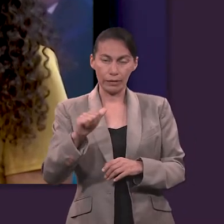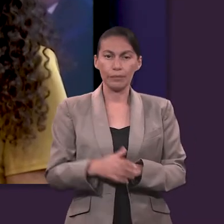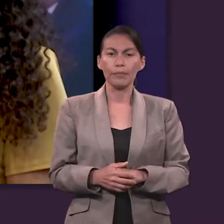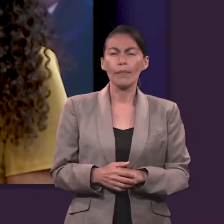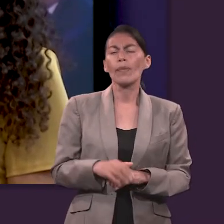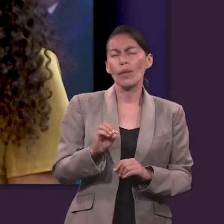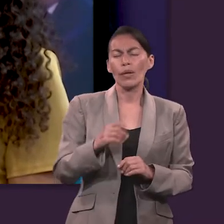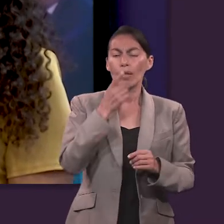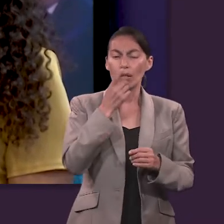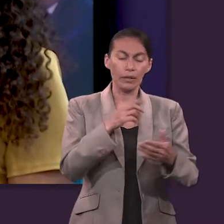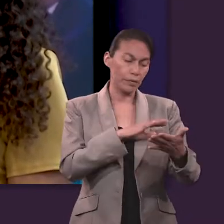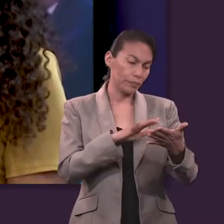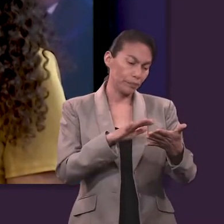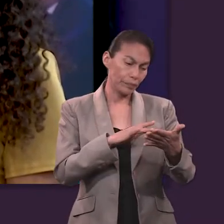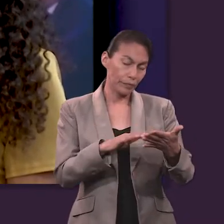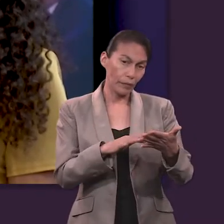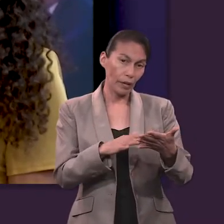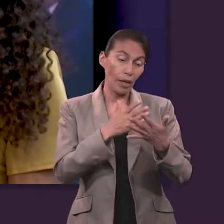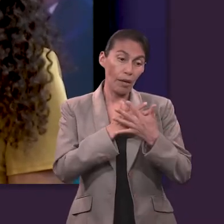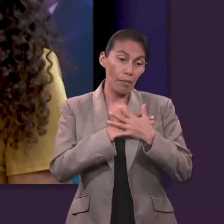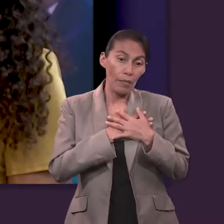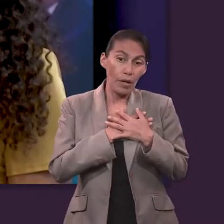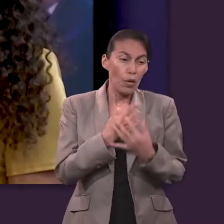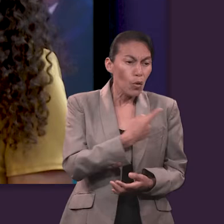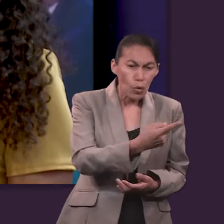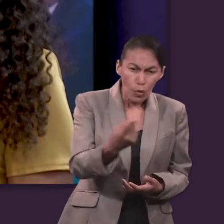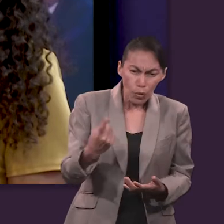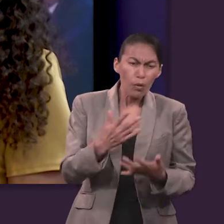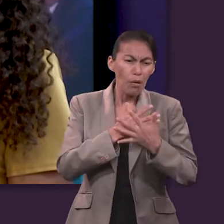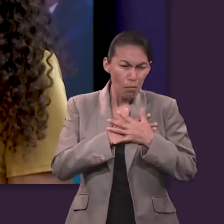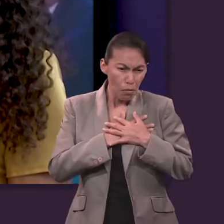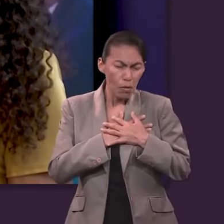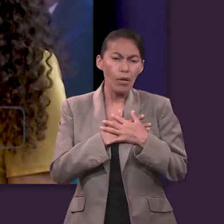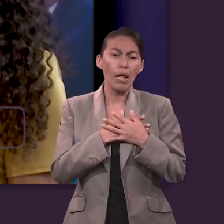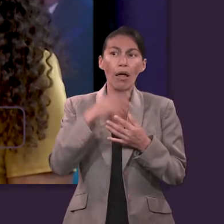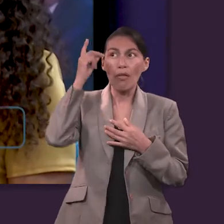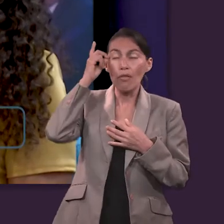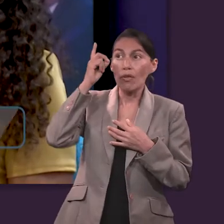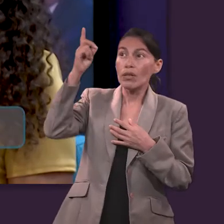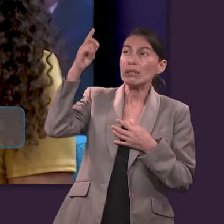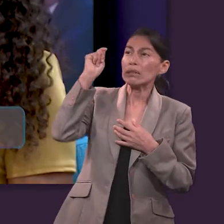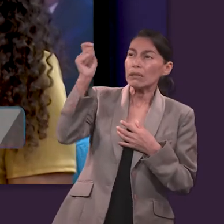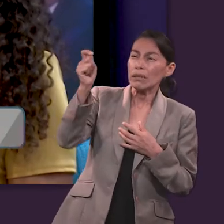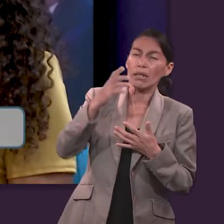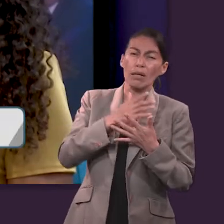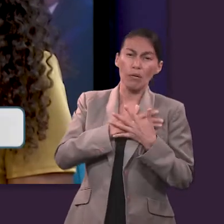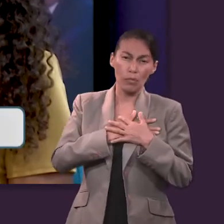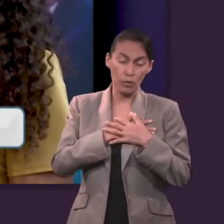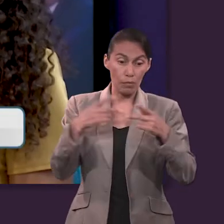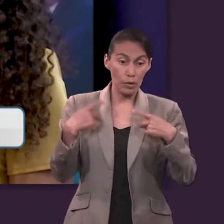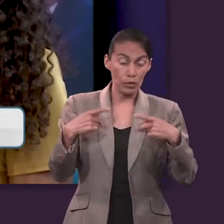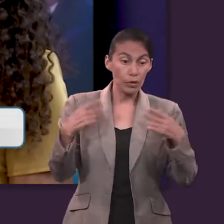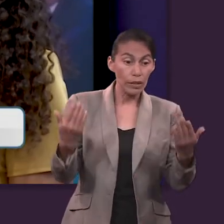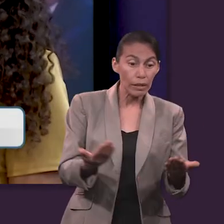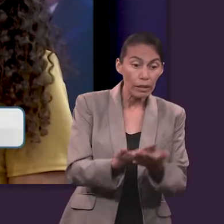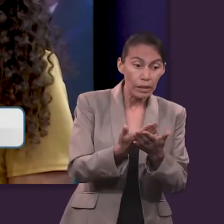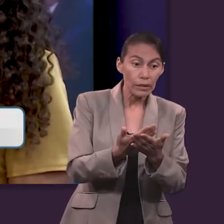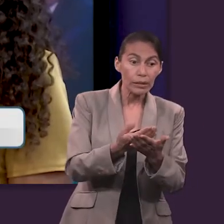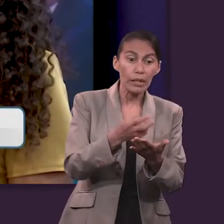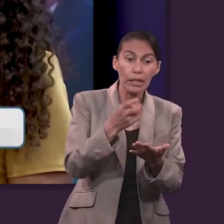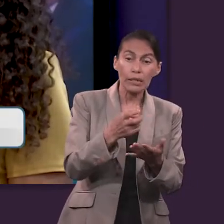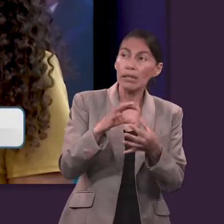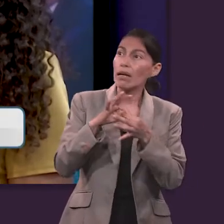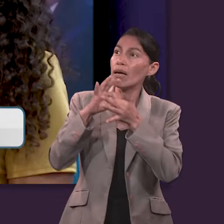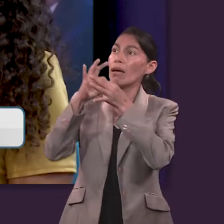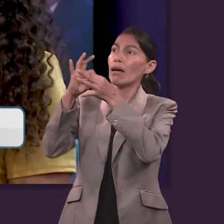Ok. 7 al 16 dice así. Amados, amémonos unos a otros porque el amor es de Dios. Todo aquel que